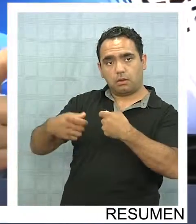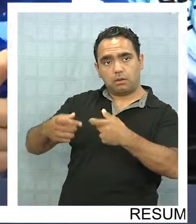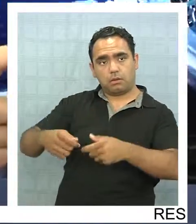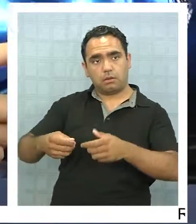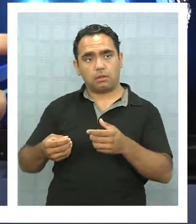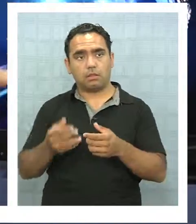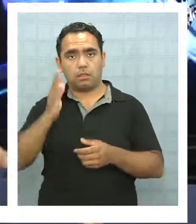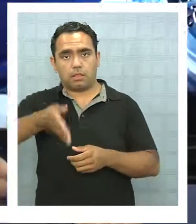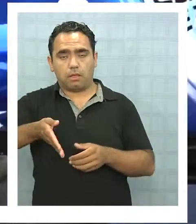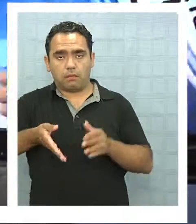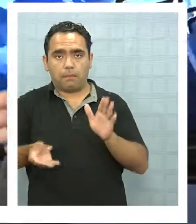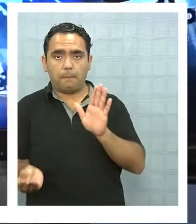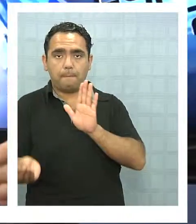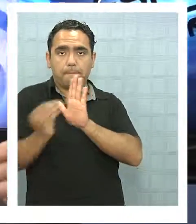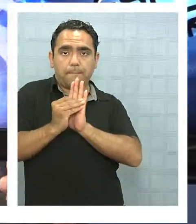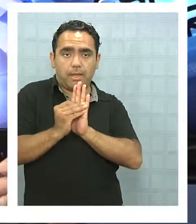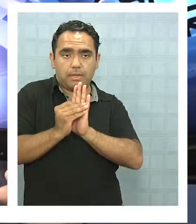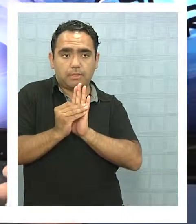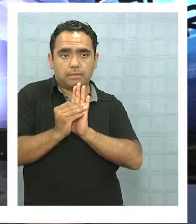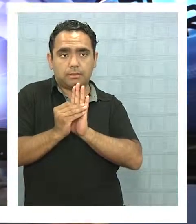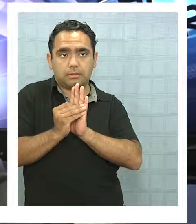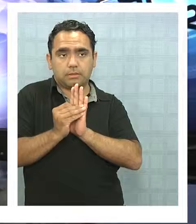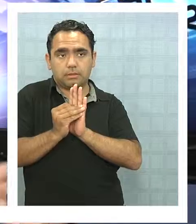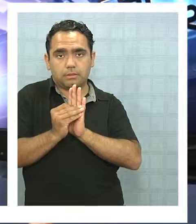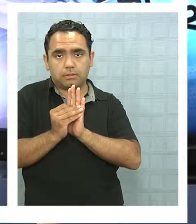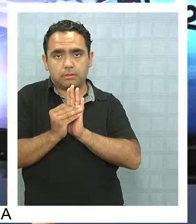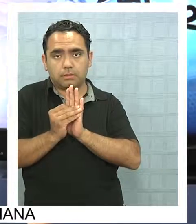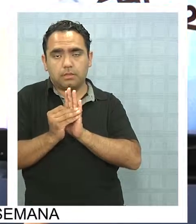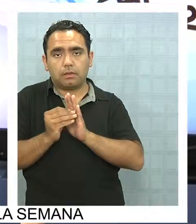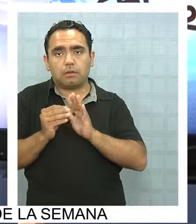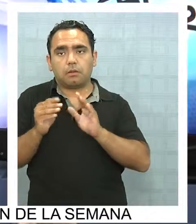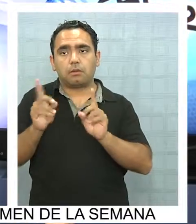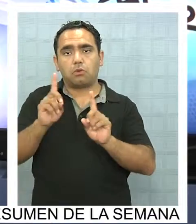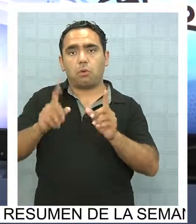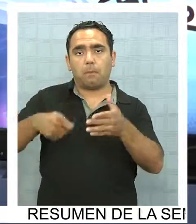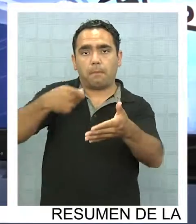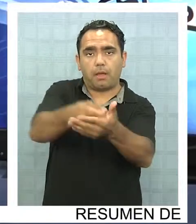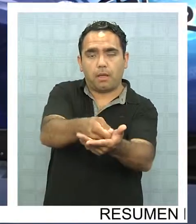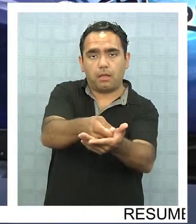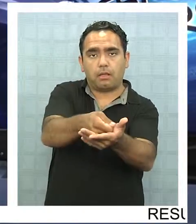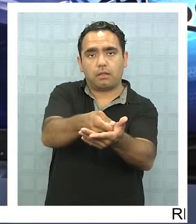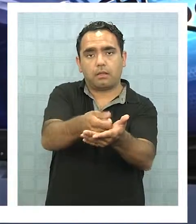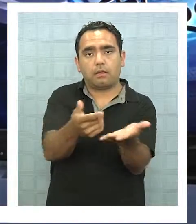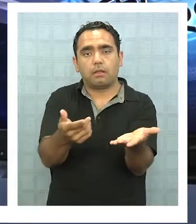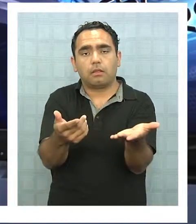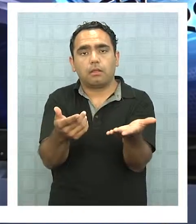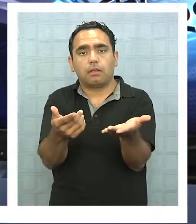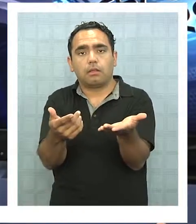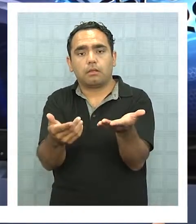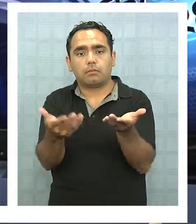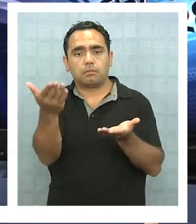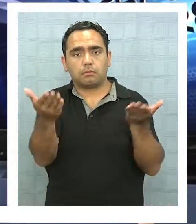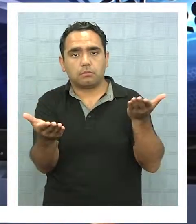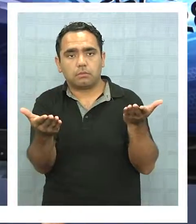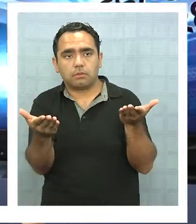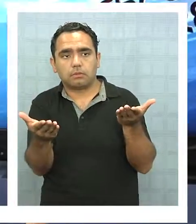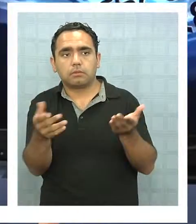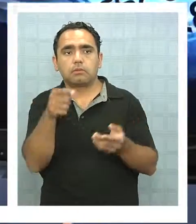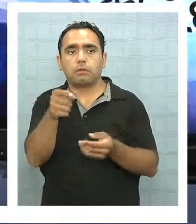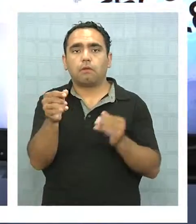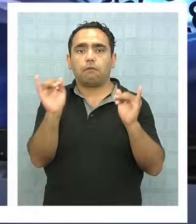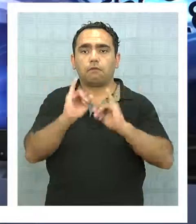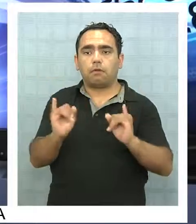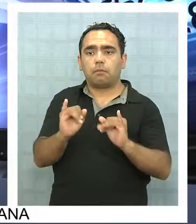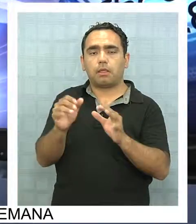ser mucho más en realidad que lo que se paga, entonces en definitiva termina siendo una forma